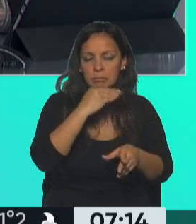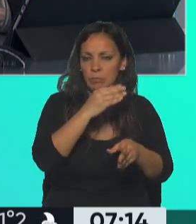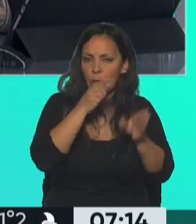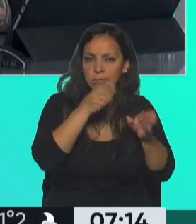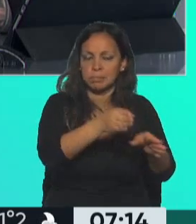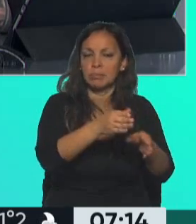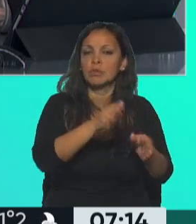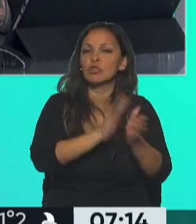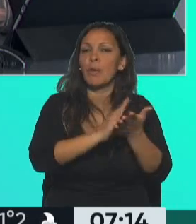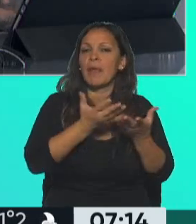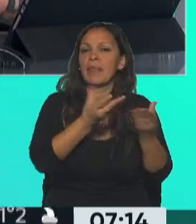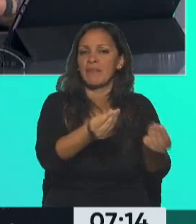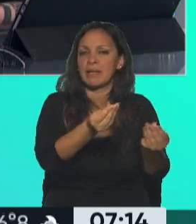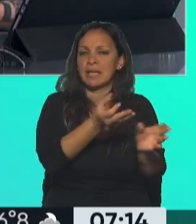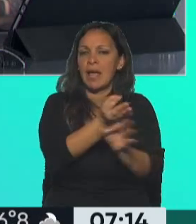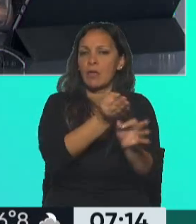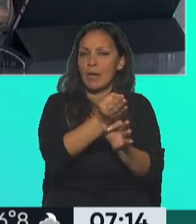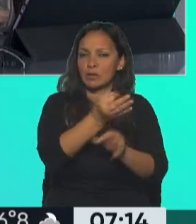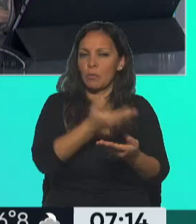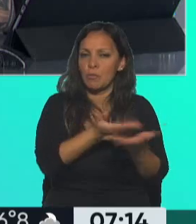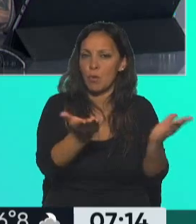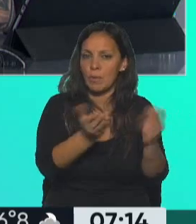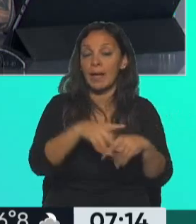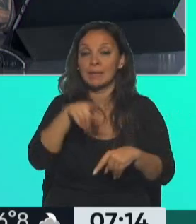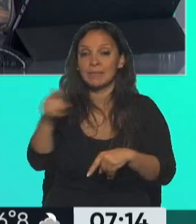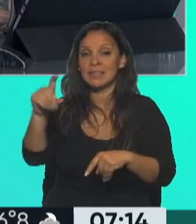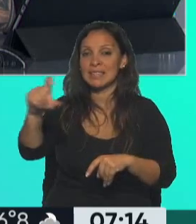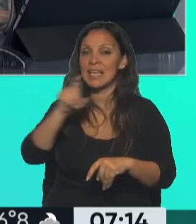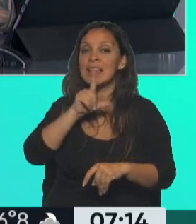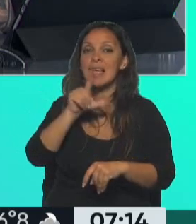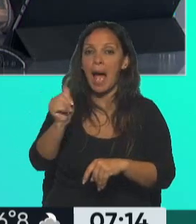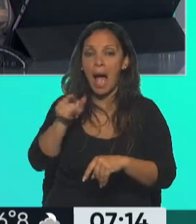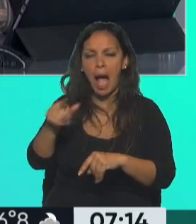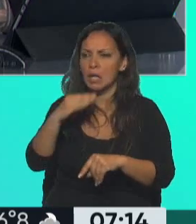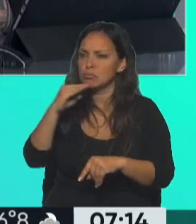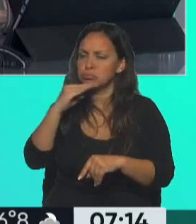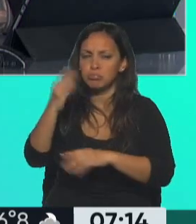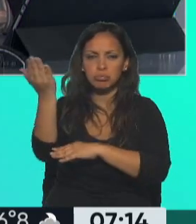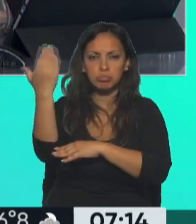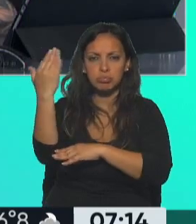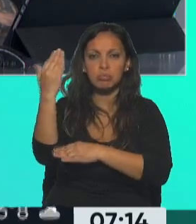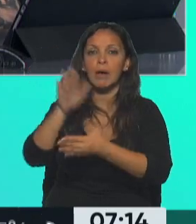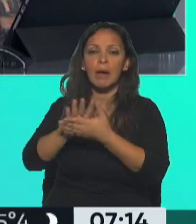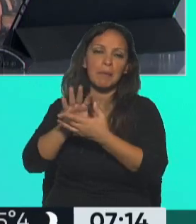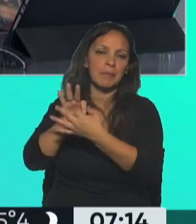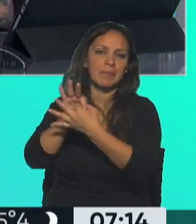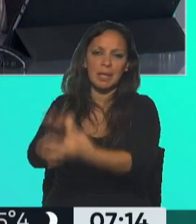de la defensa de la educación pública, el caso de la Central de los Trabajadores Argentinos, vinculado